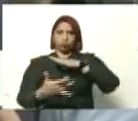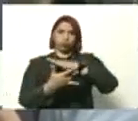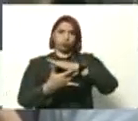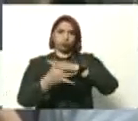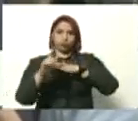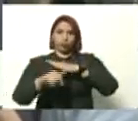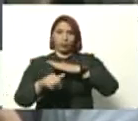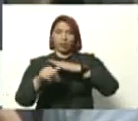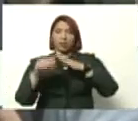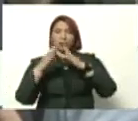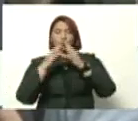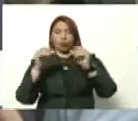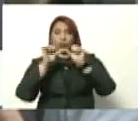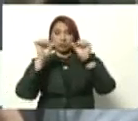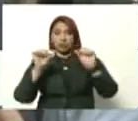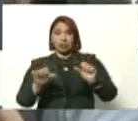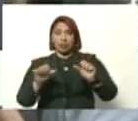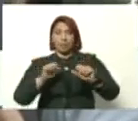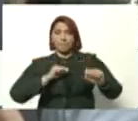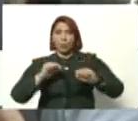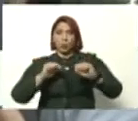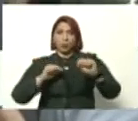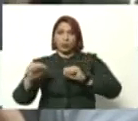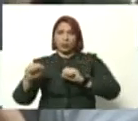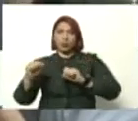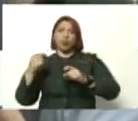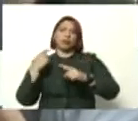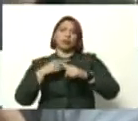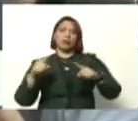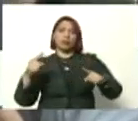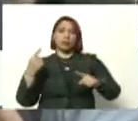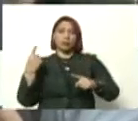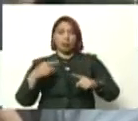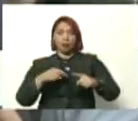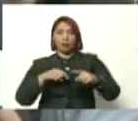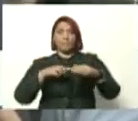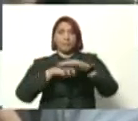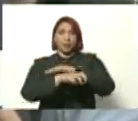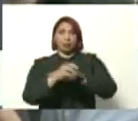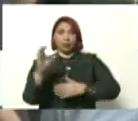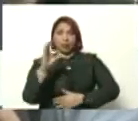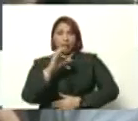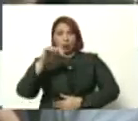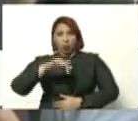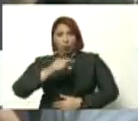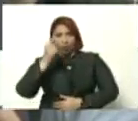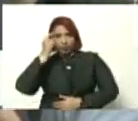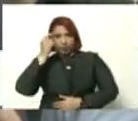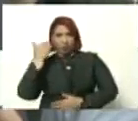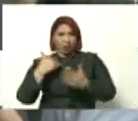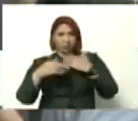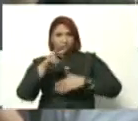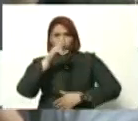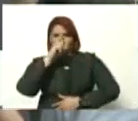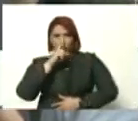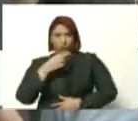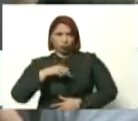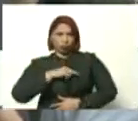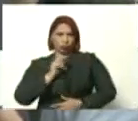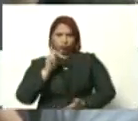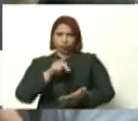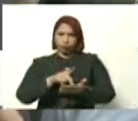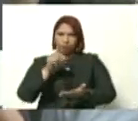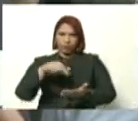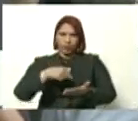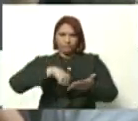el sistema de movilización que tiene Metro de Caracas. Podemos decir que el día de hoy, hace 2 años estuvimos acá,